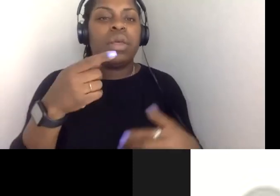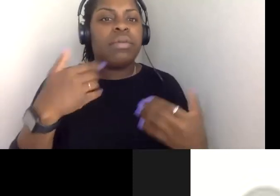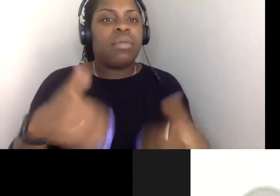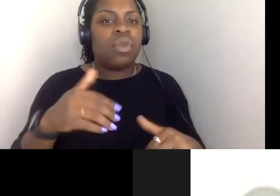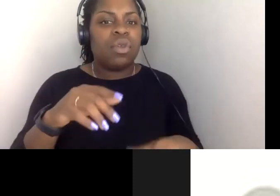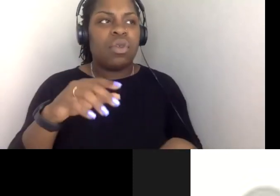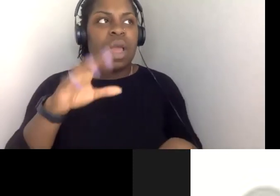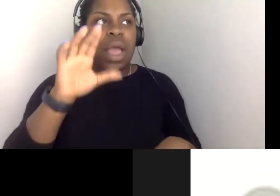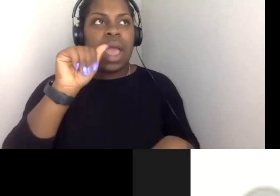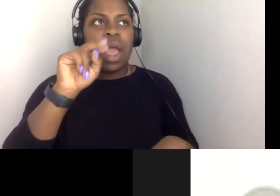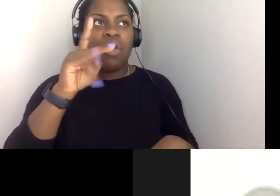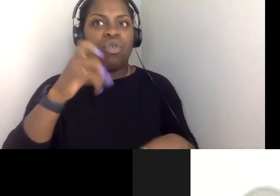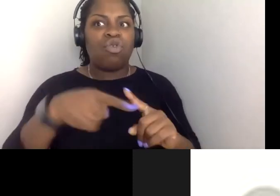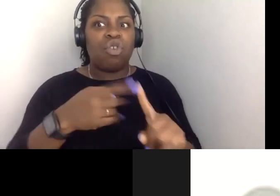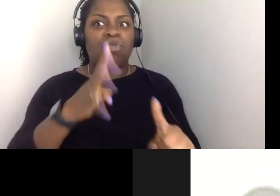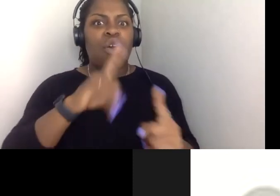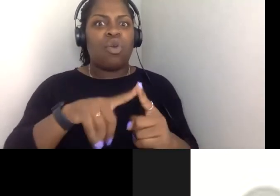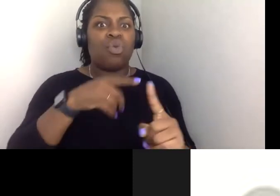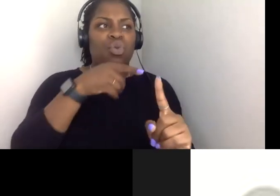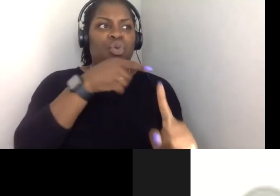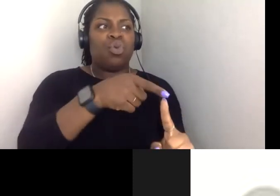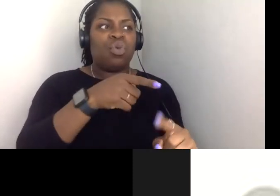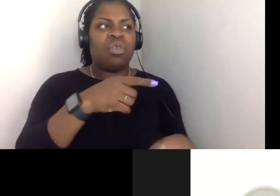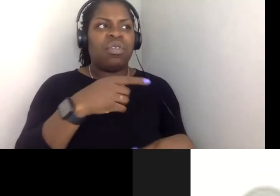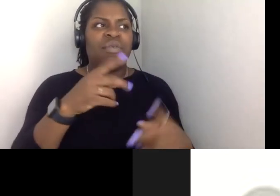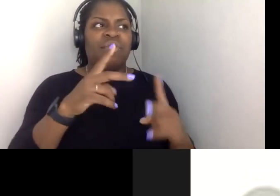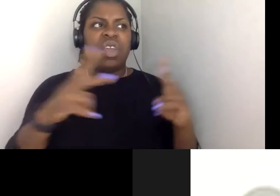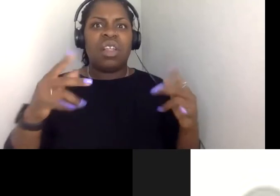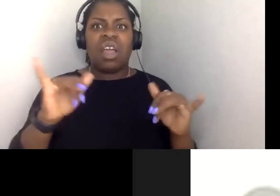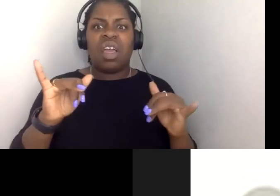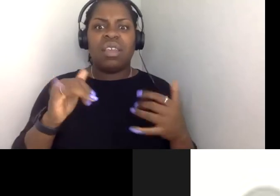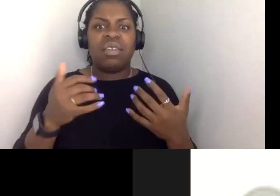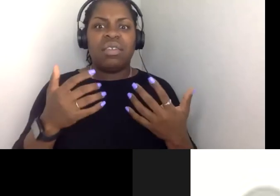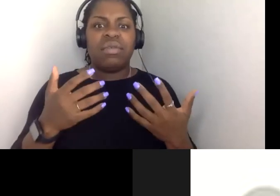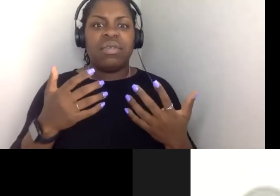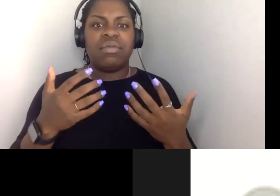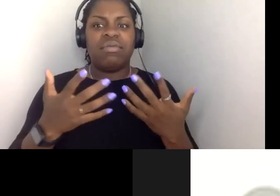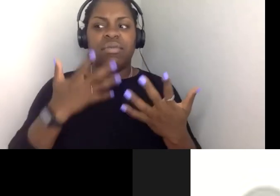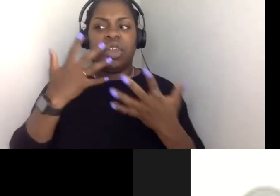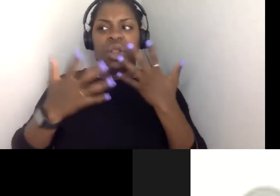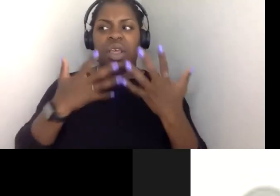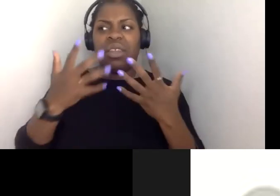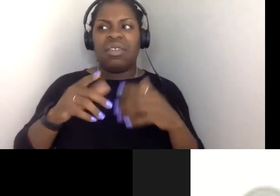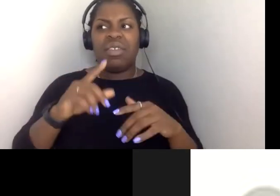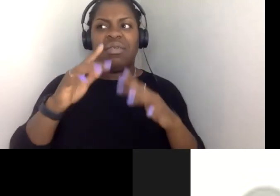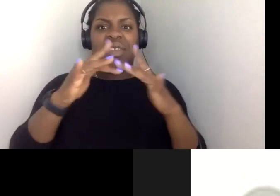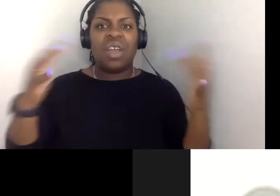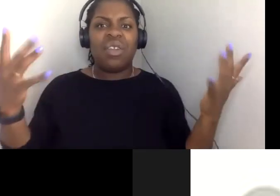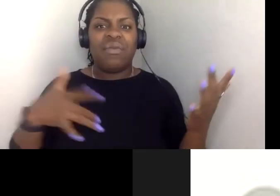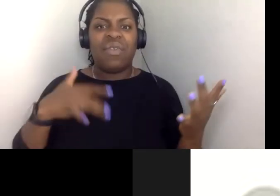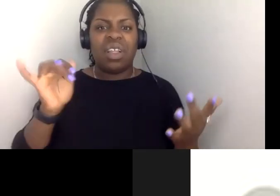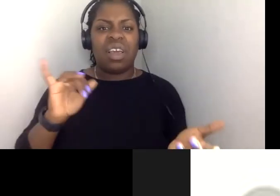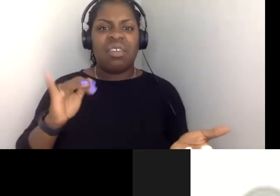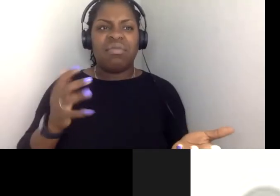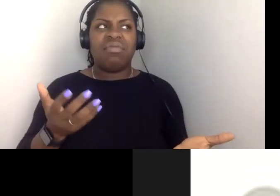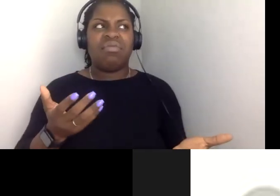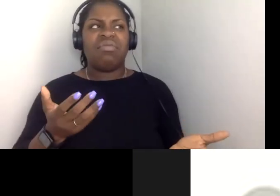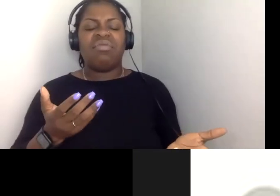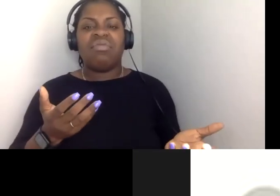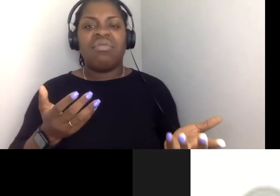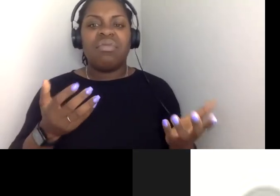repente tu tobillo empieza a hablarte. Es muy humillante, agravante, etcétera. Así que